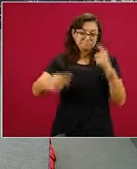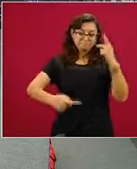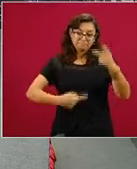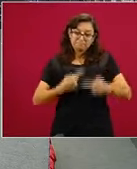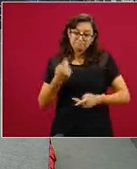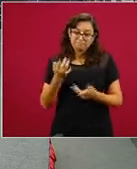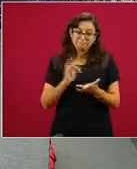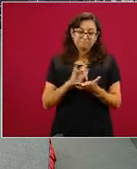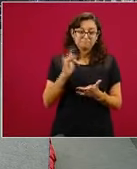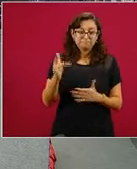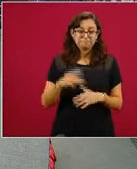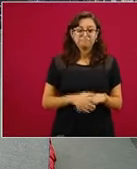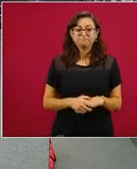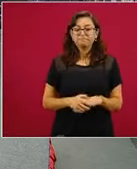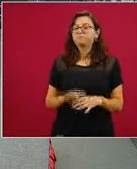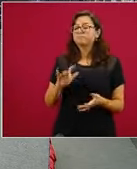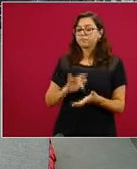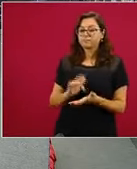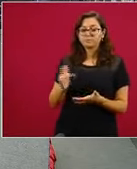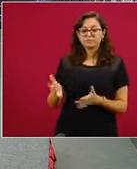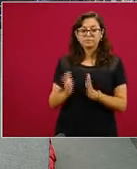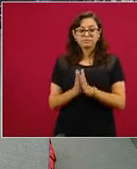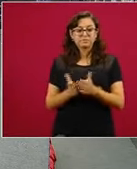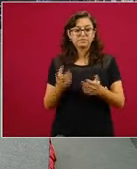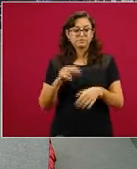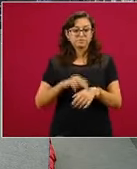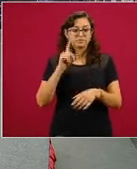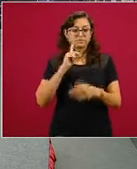Luna. Gracias, Santa. Sí.